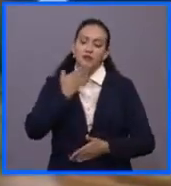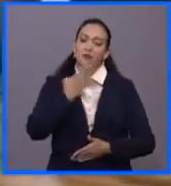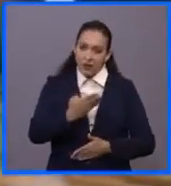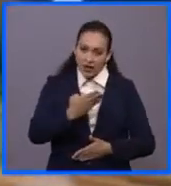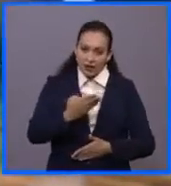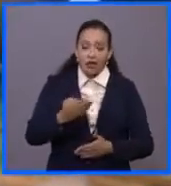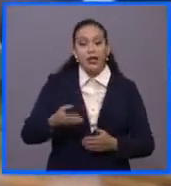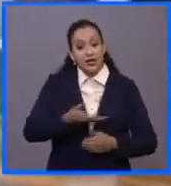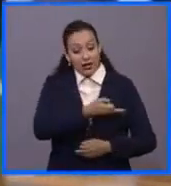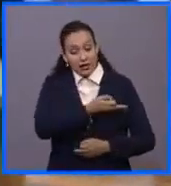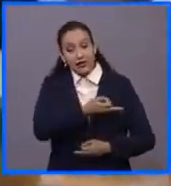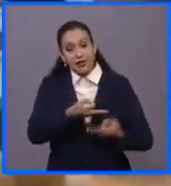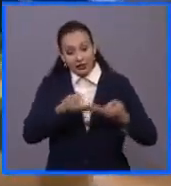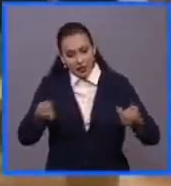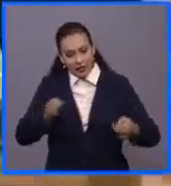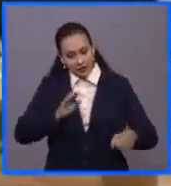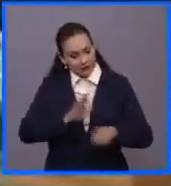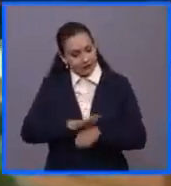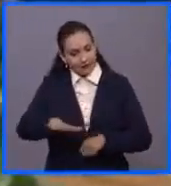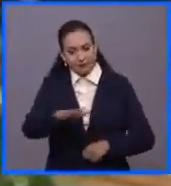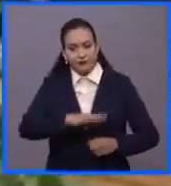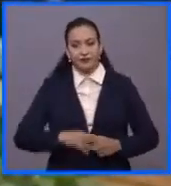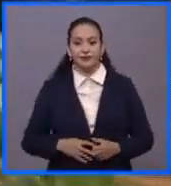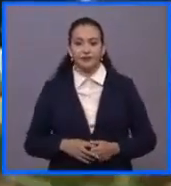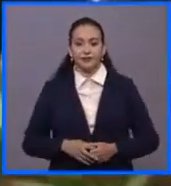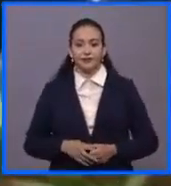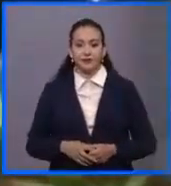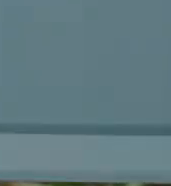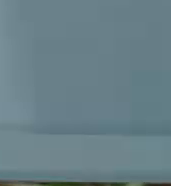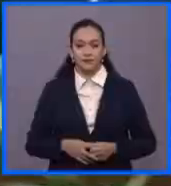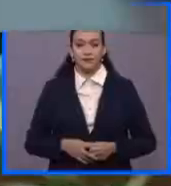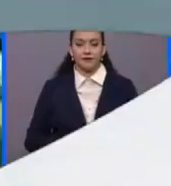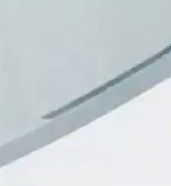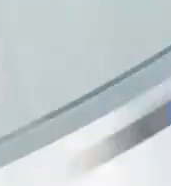el canal del Poder Judicial de la Federación, Citlali Pérez.